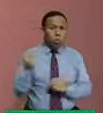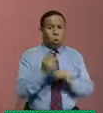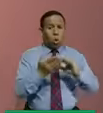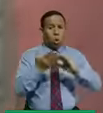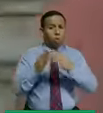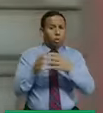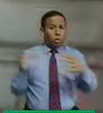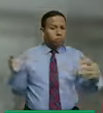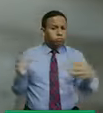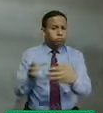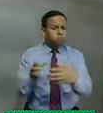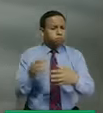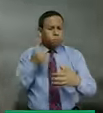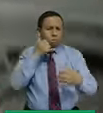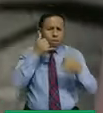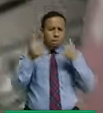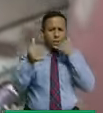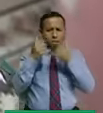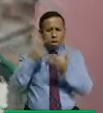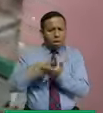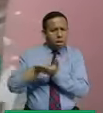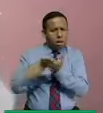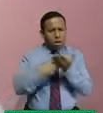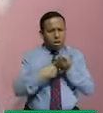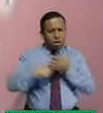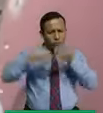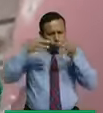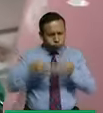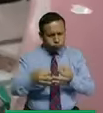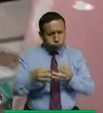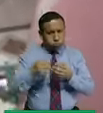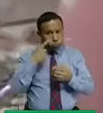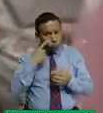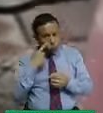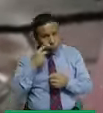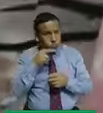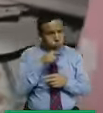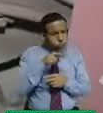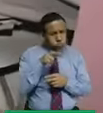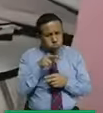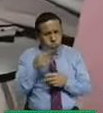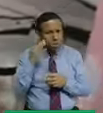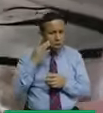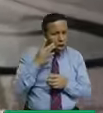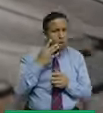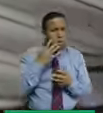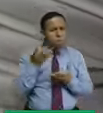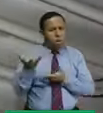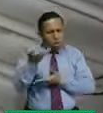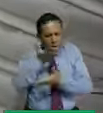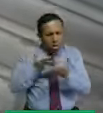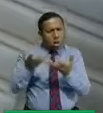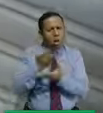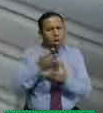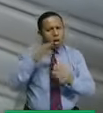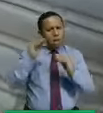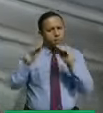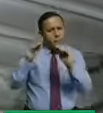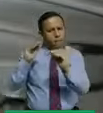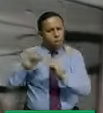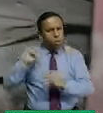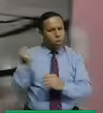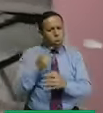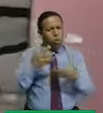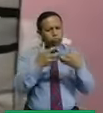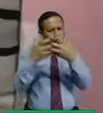haciéndonos llamadas y videos diciendo que si ven algo sospechoso o algo indebido, que nos